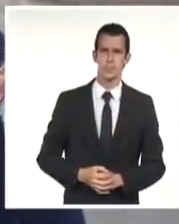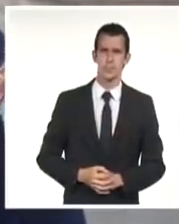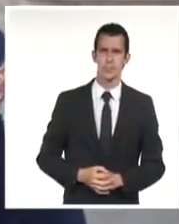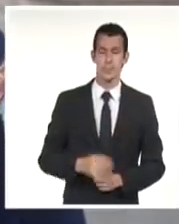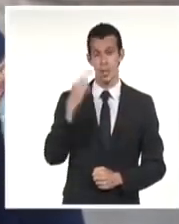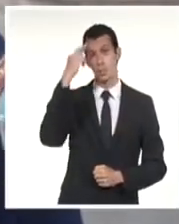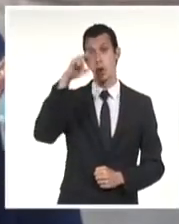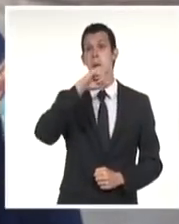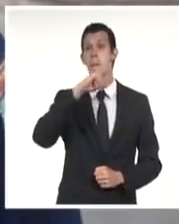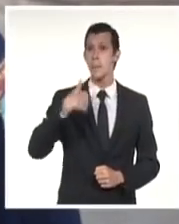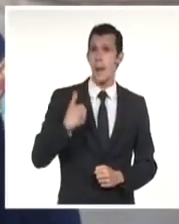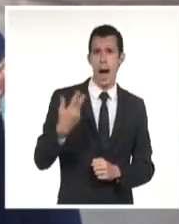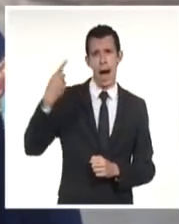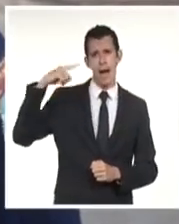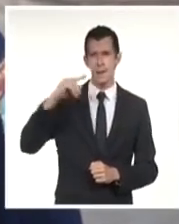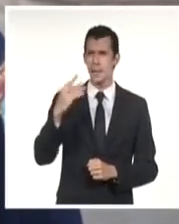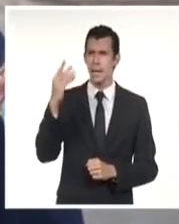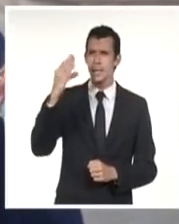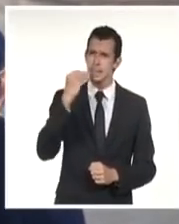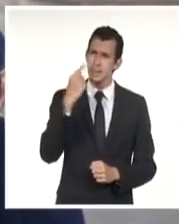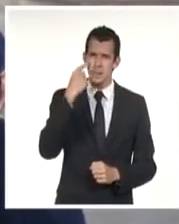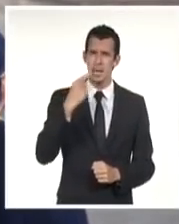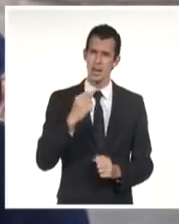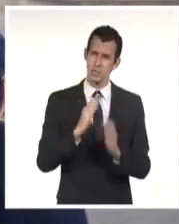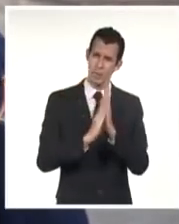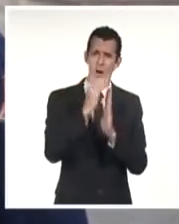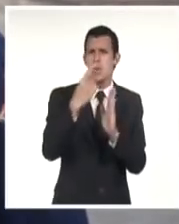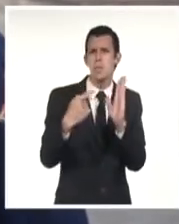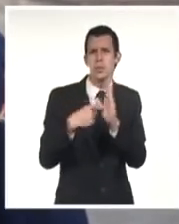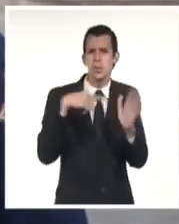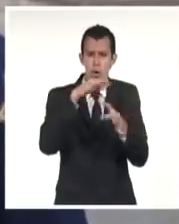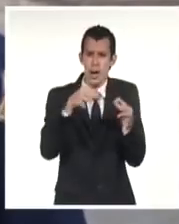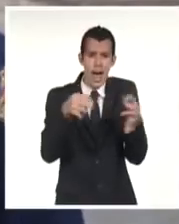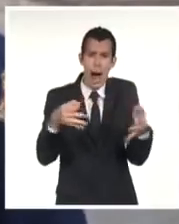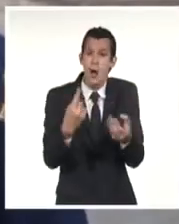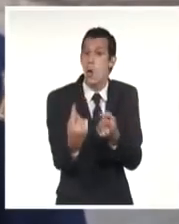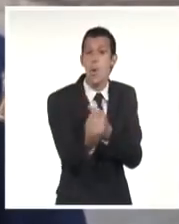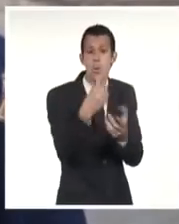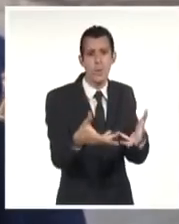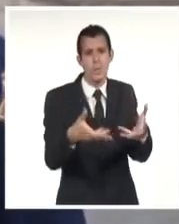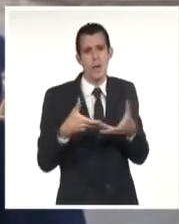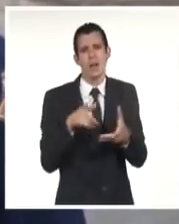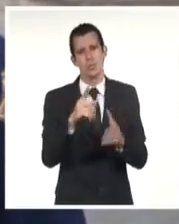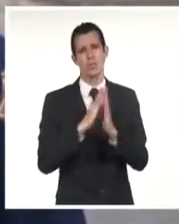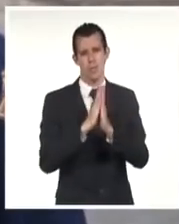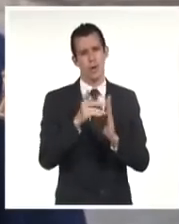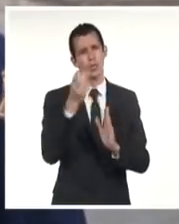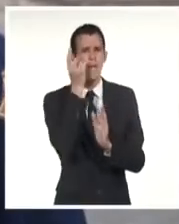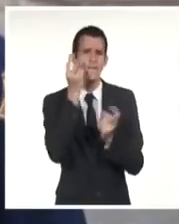ayer, por favor, el único regalo que quiero que me des por el Día de las Madres es que te mantengas con vida.